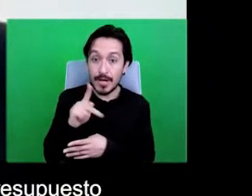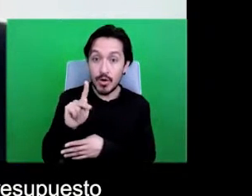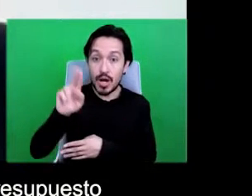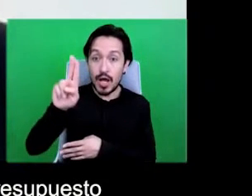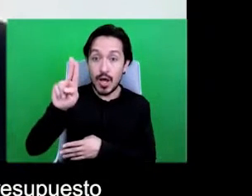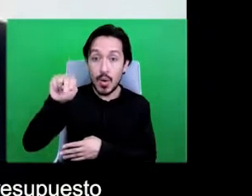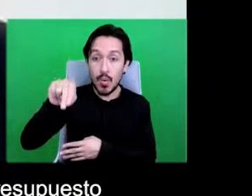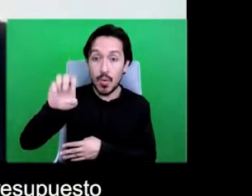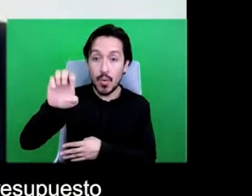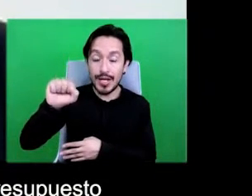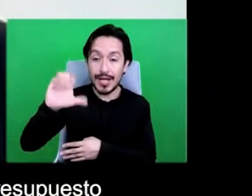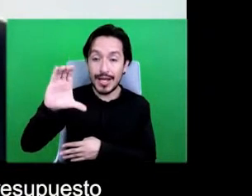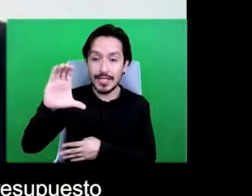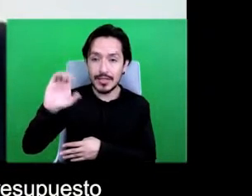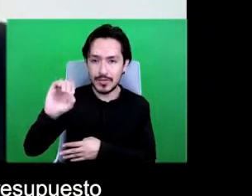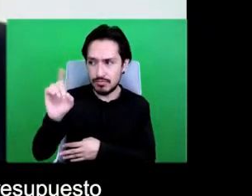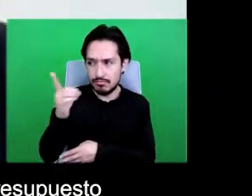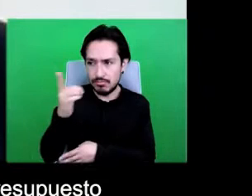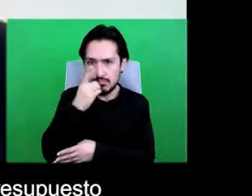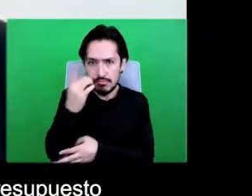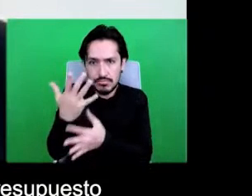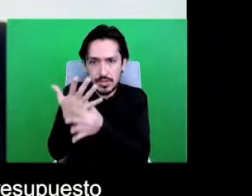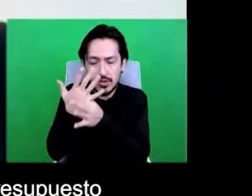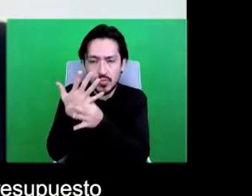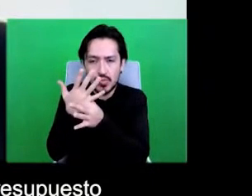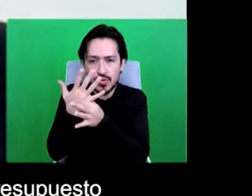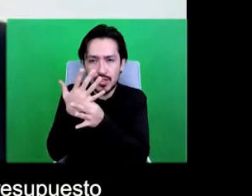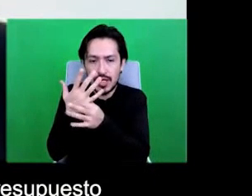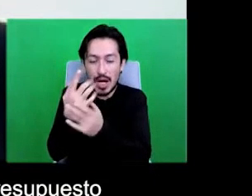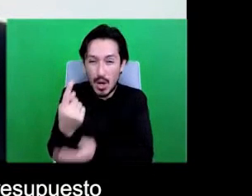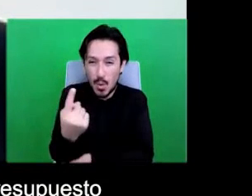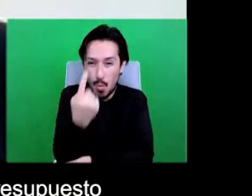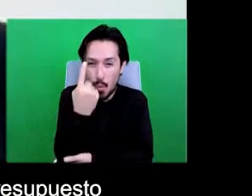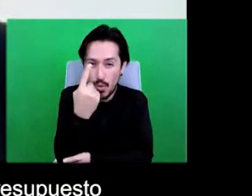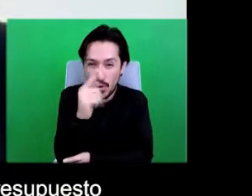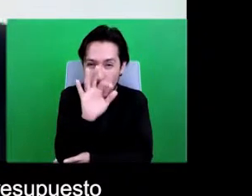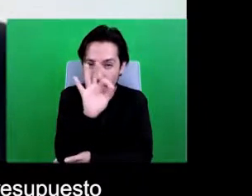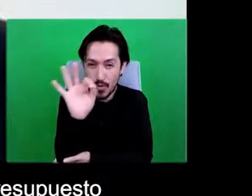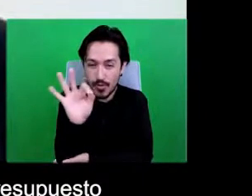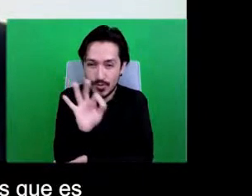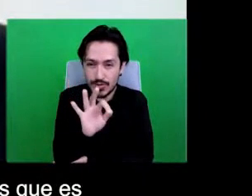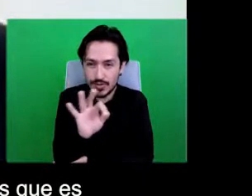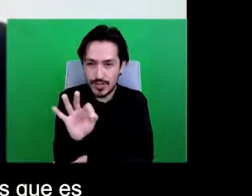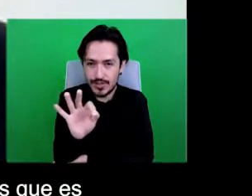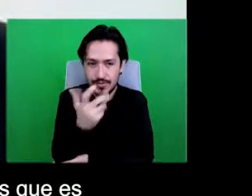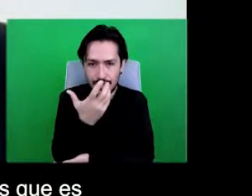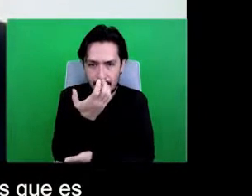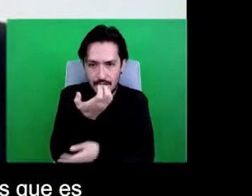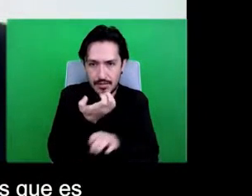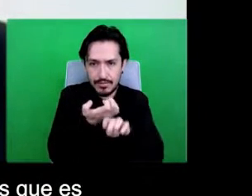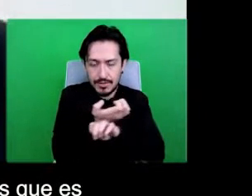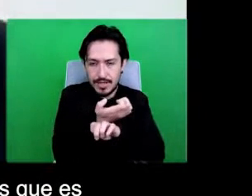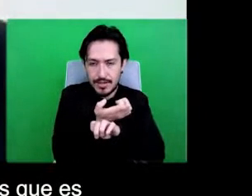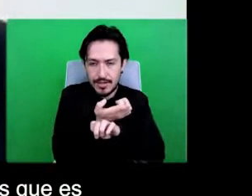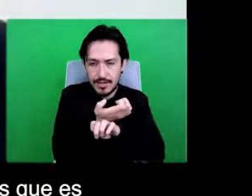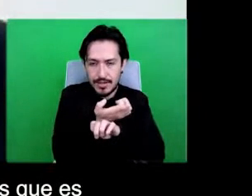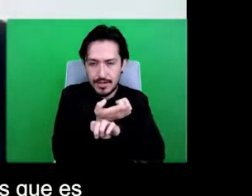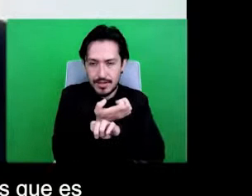que el 1% del presupuesto de egresos del Estado de Jalisco en este caso, pues